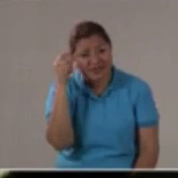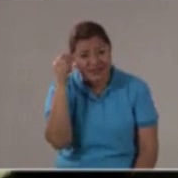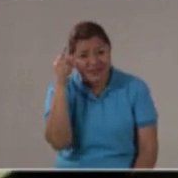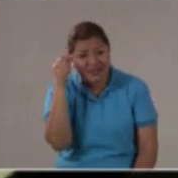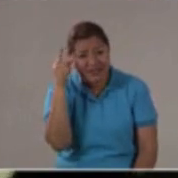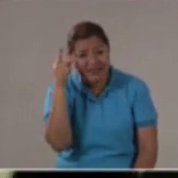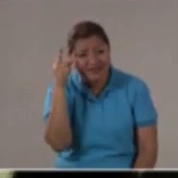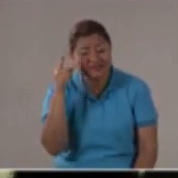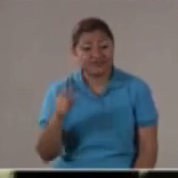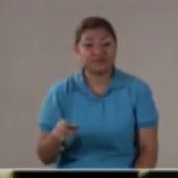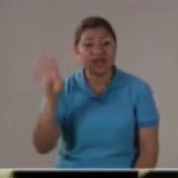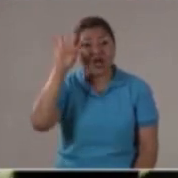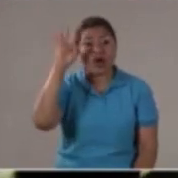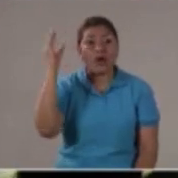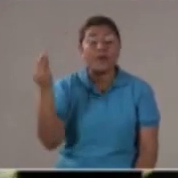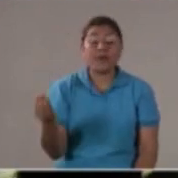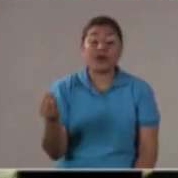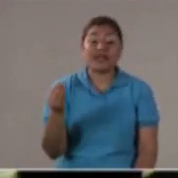Es un círculo virtuoso.